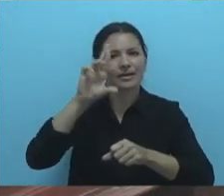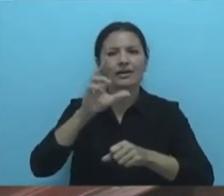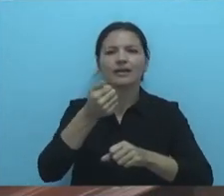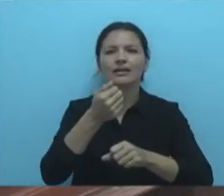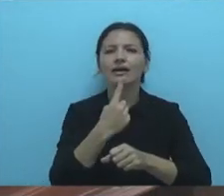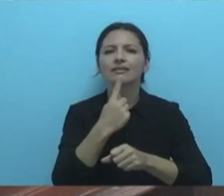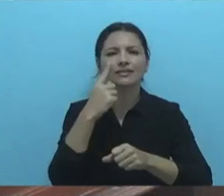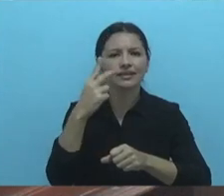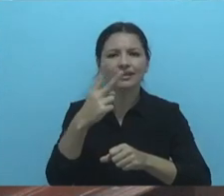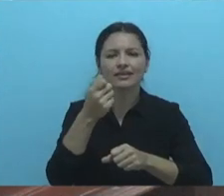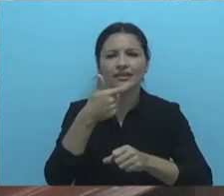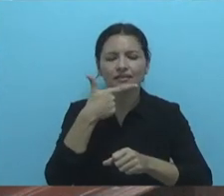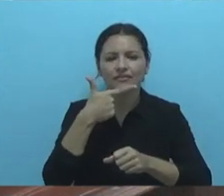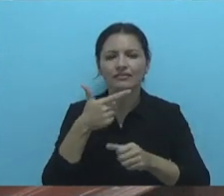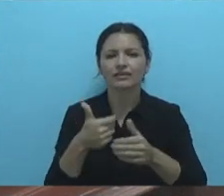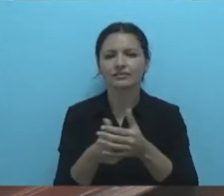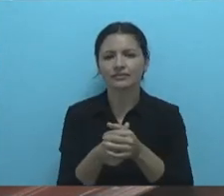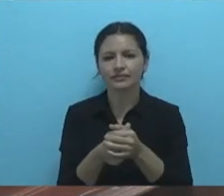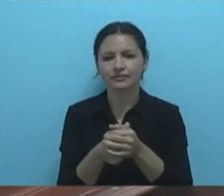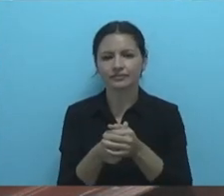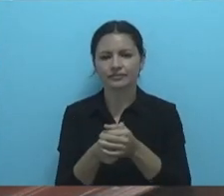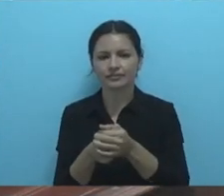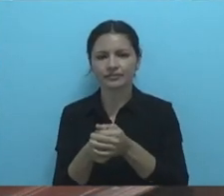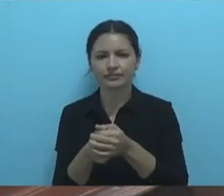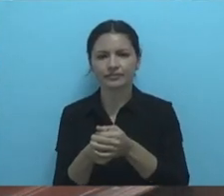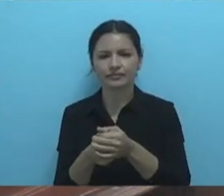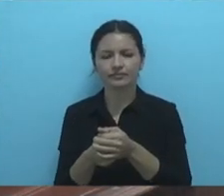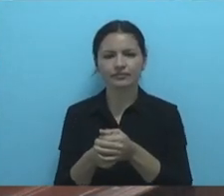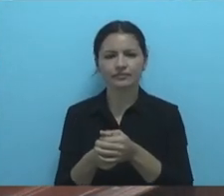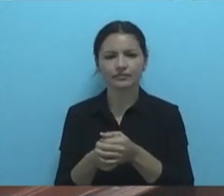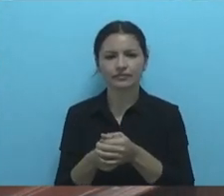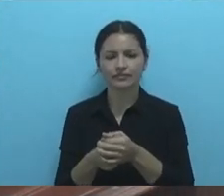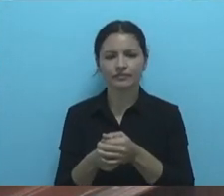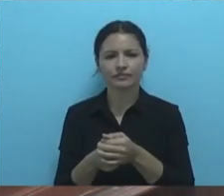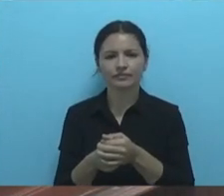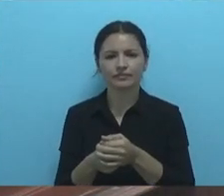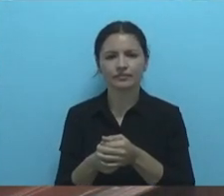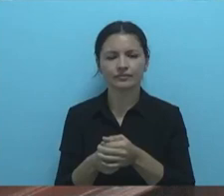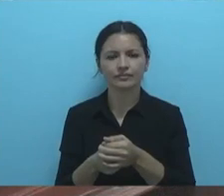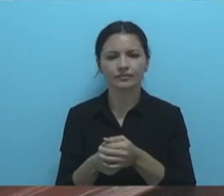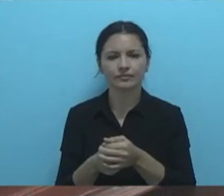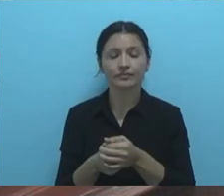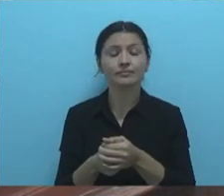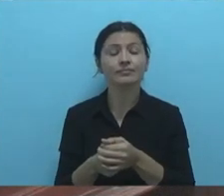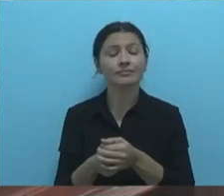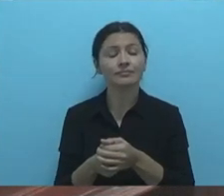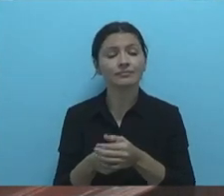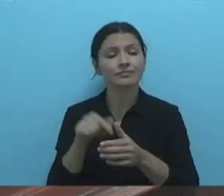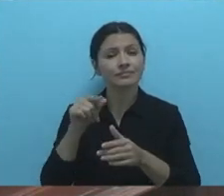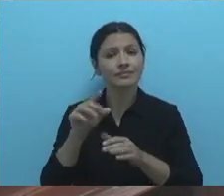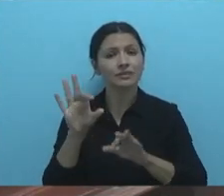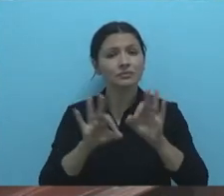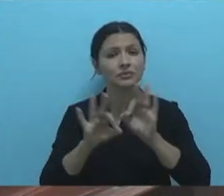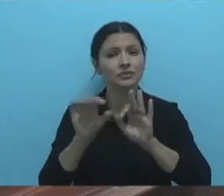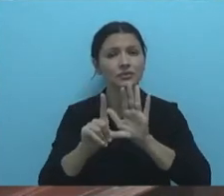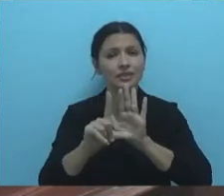ver la participación de estos organismos sociales y productivos en la obra pública esta ley volvió al